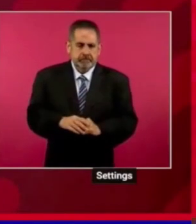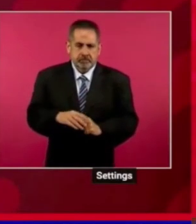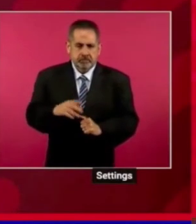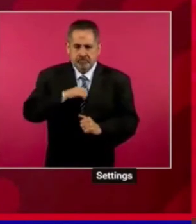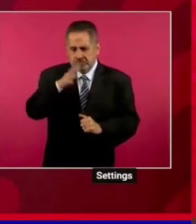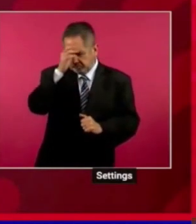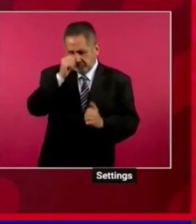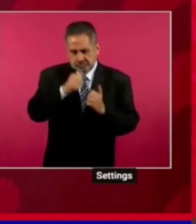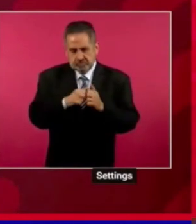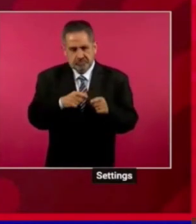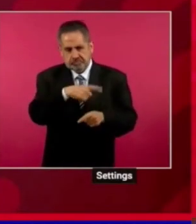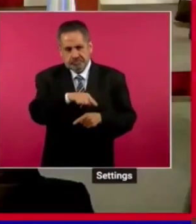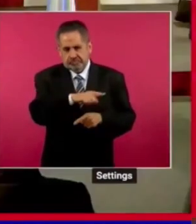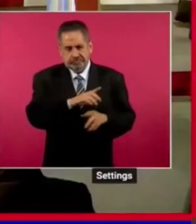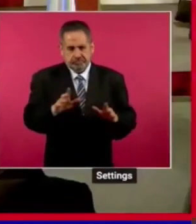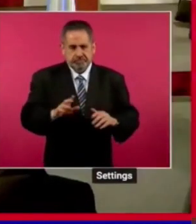considero